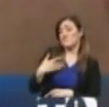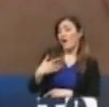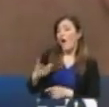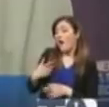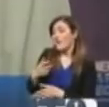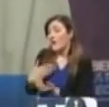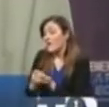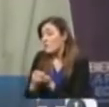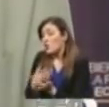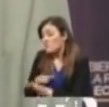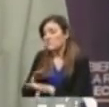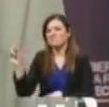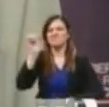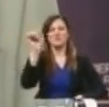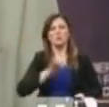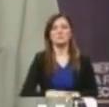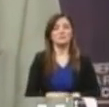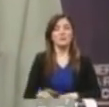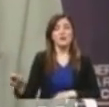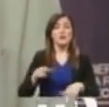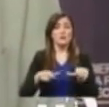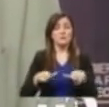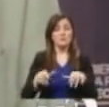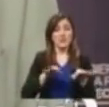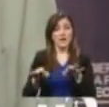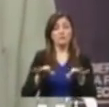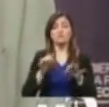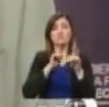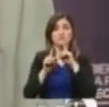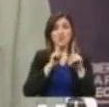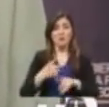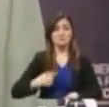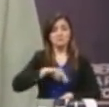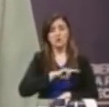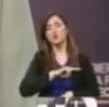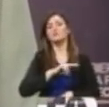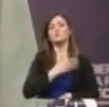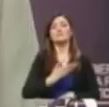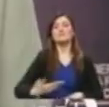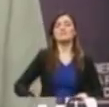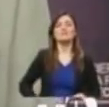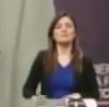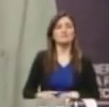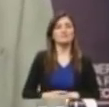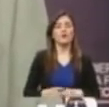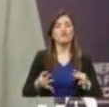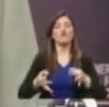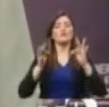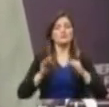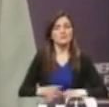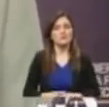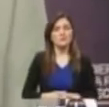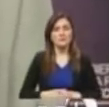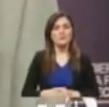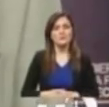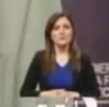Miguel Carvajal. El diálogo para nosotros, para el presidente de la República, es un mecanismo